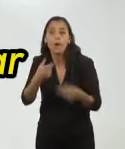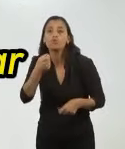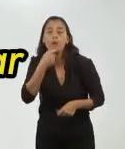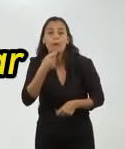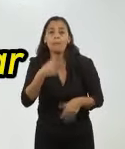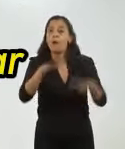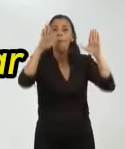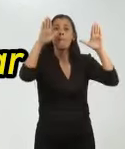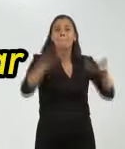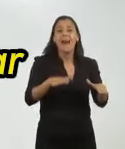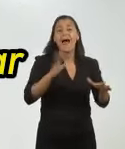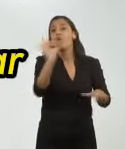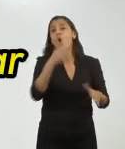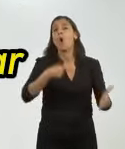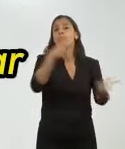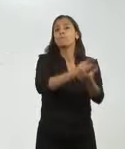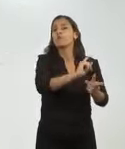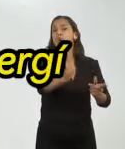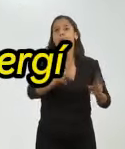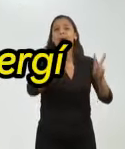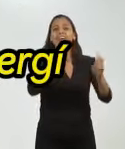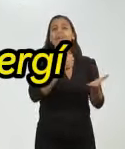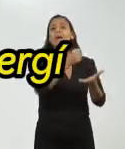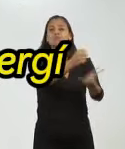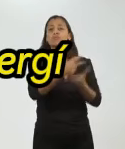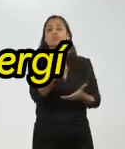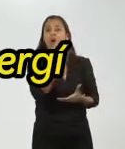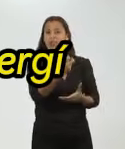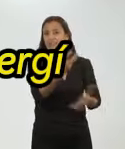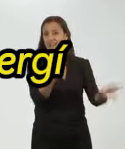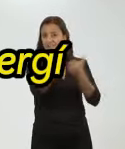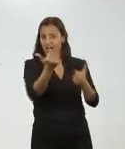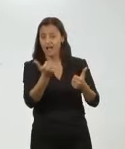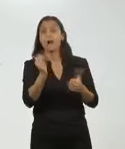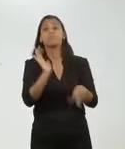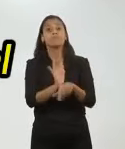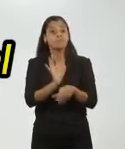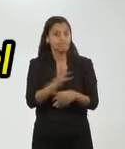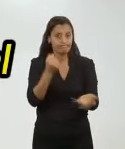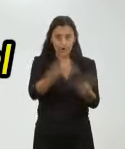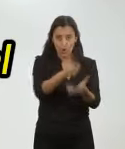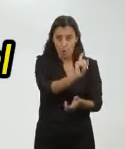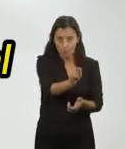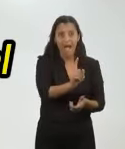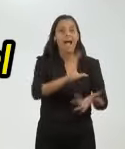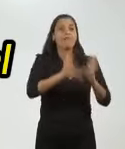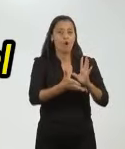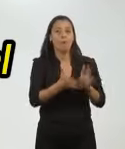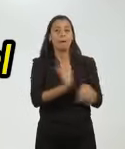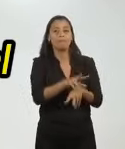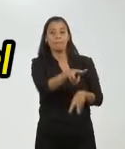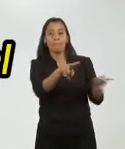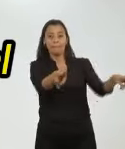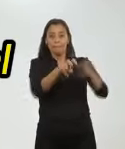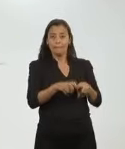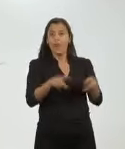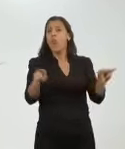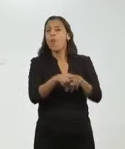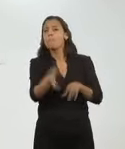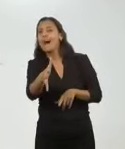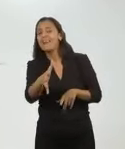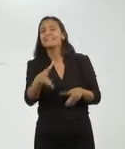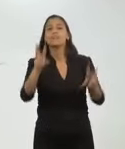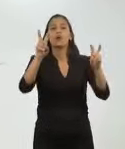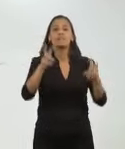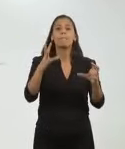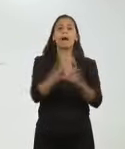o directamente no pagar subsidios energéticos a las que fabrican y distribuyen energía algo parecido vinculado con el transporte